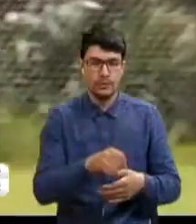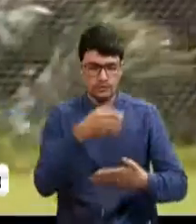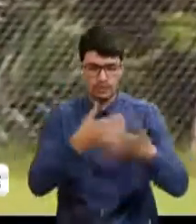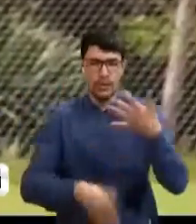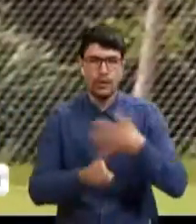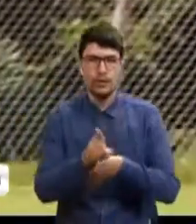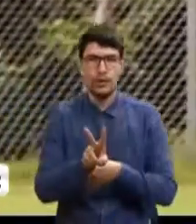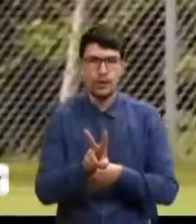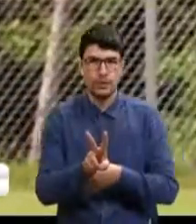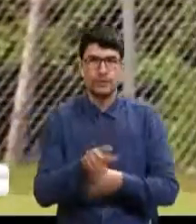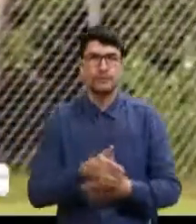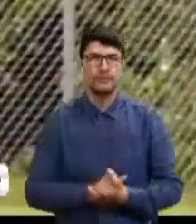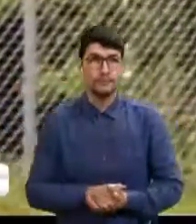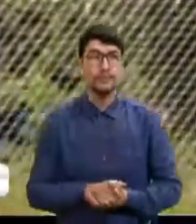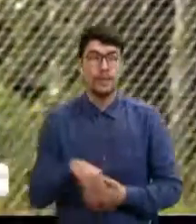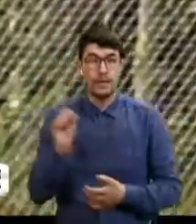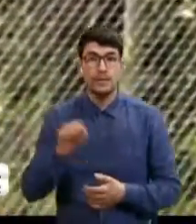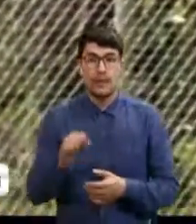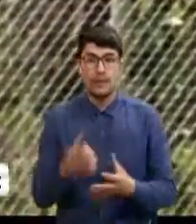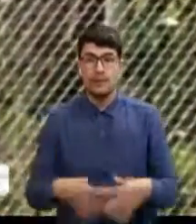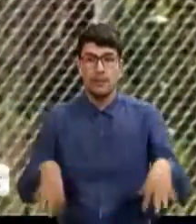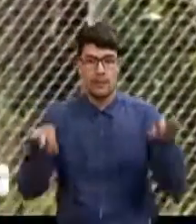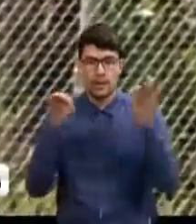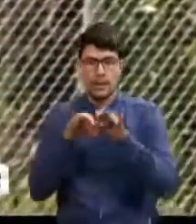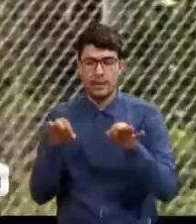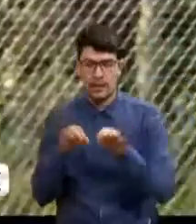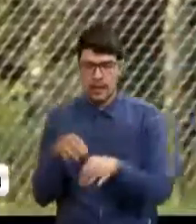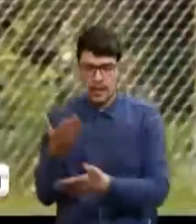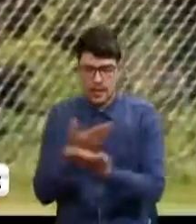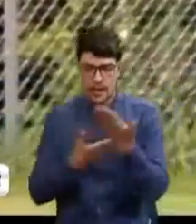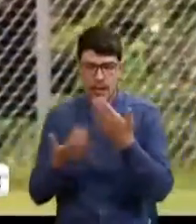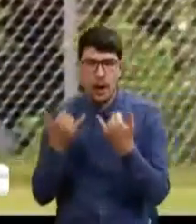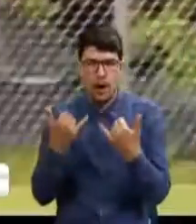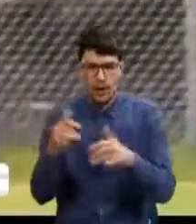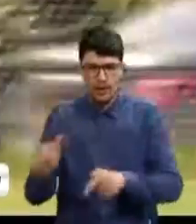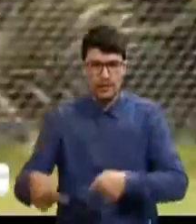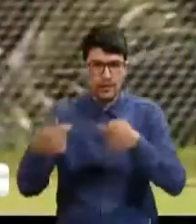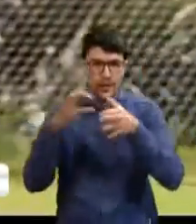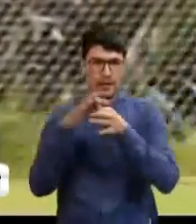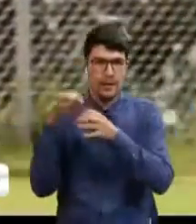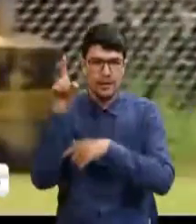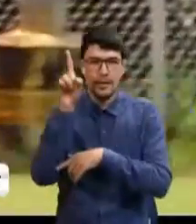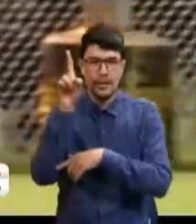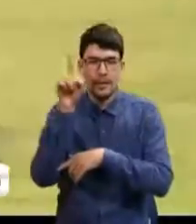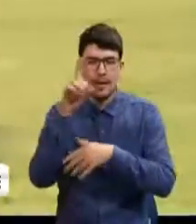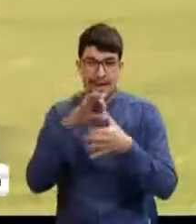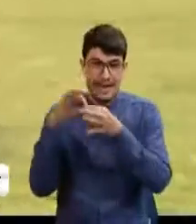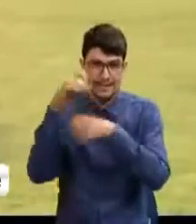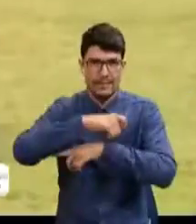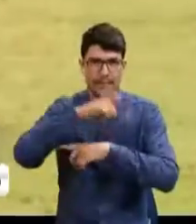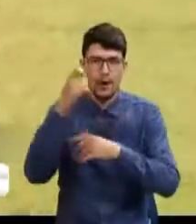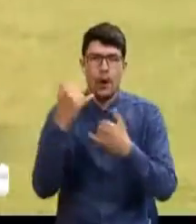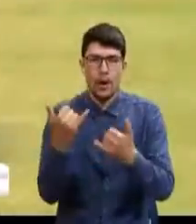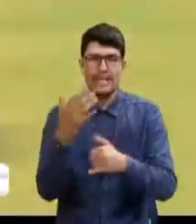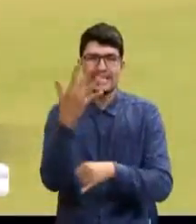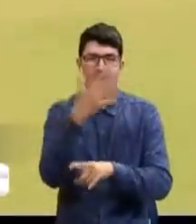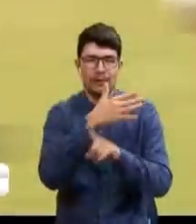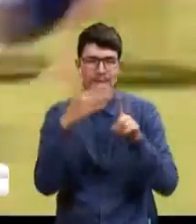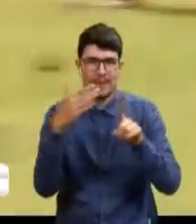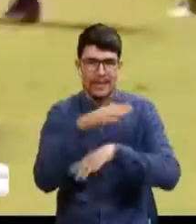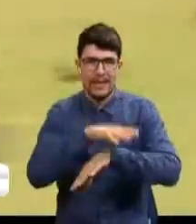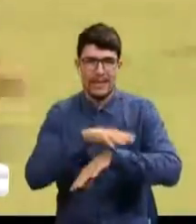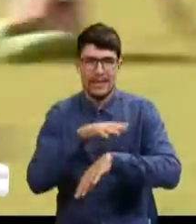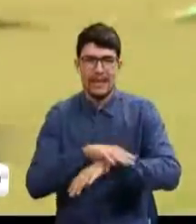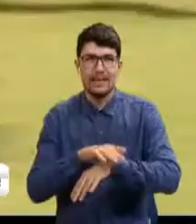12 gran duelo el que tiene alianza petrolera en su casa 5 y 30 de la tarde recibe a envigado la principal novedad